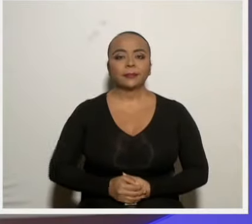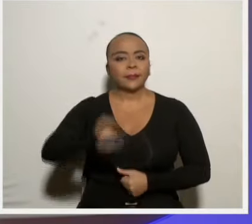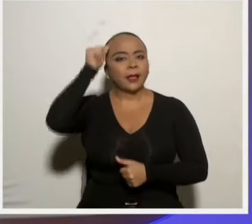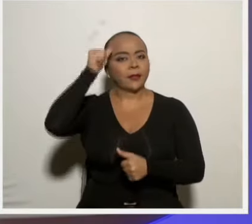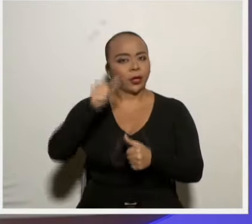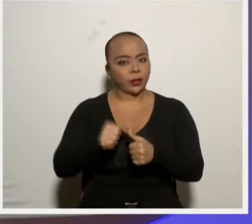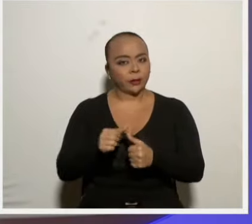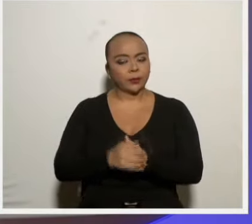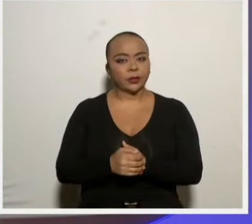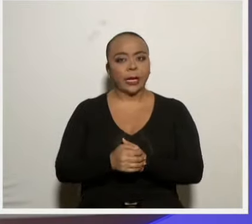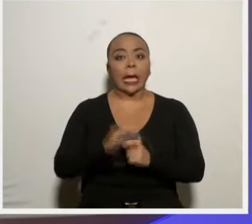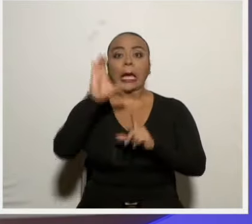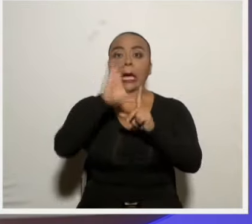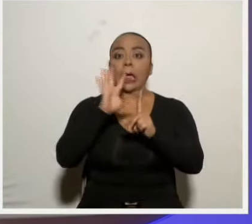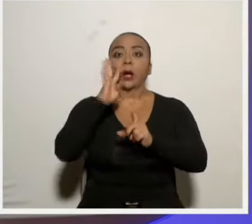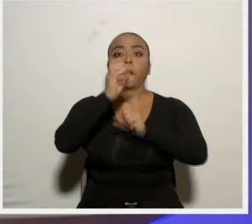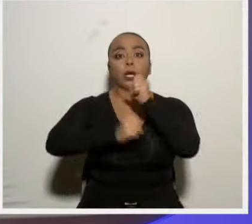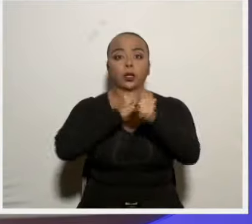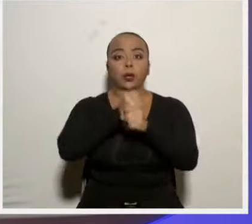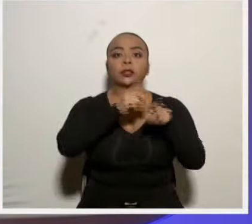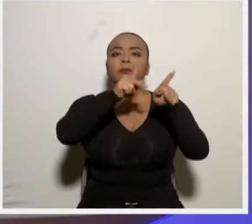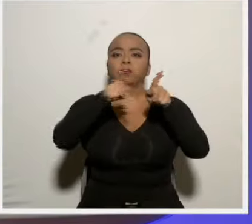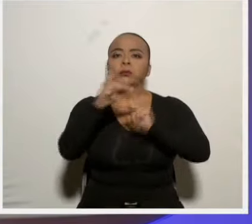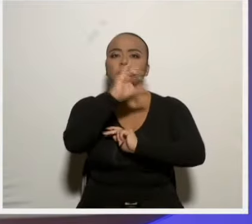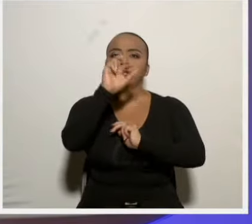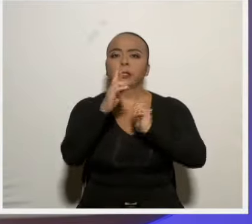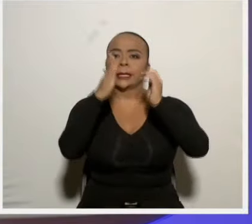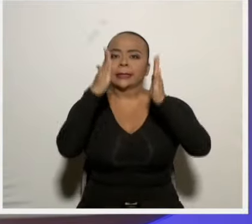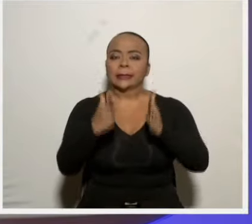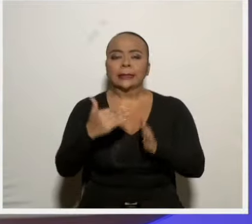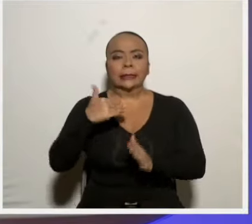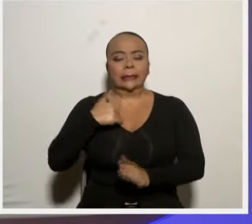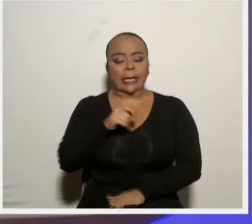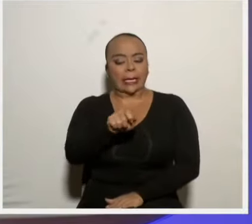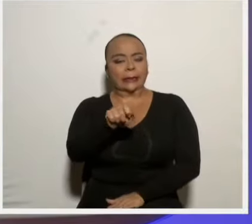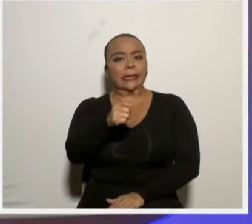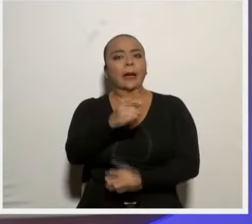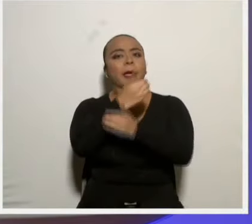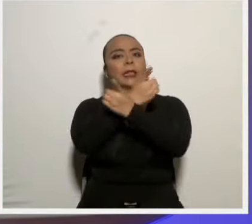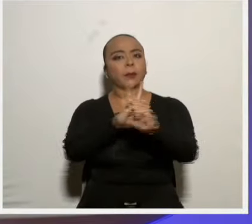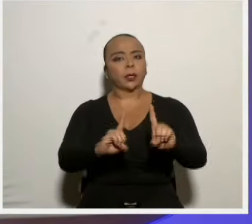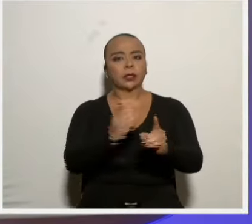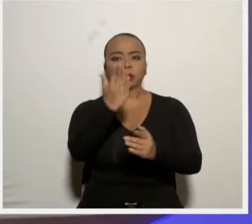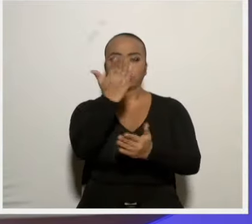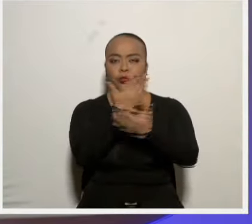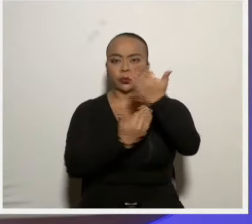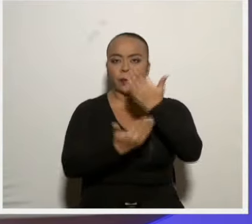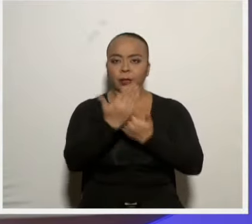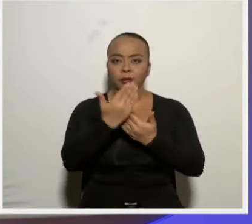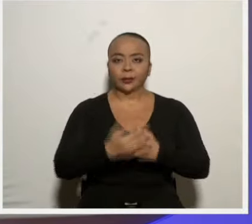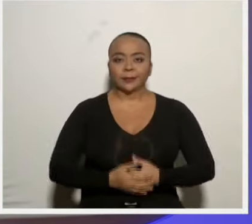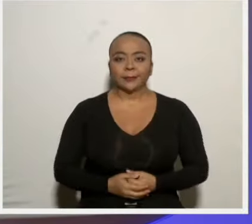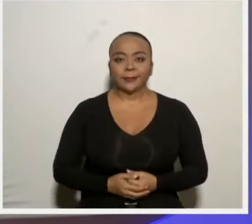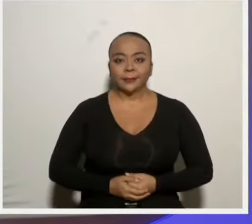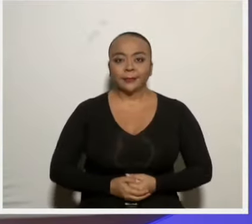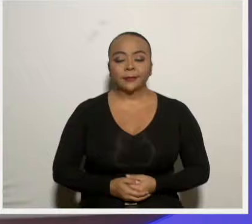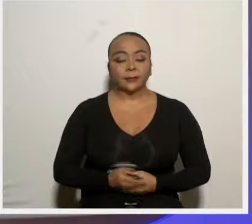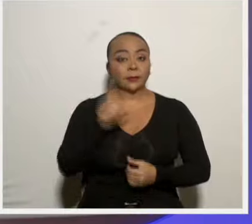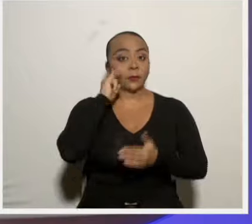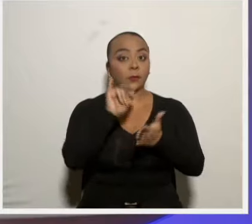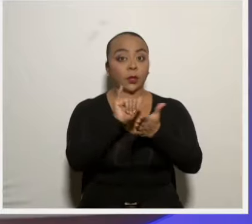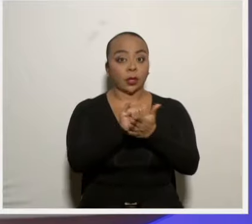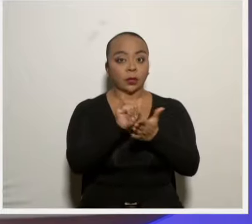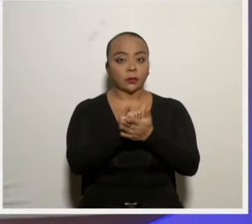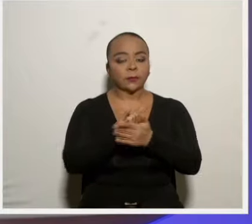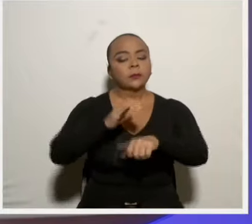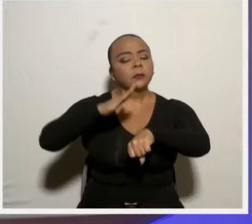Recordemos que cada 4 años la ciudadanía costarricense tiene la llave de la democracia en sus manos. Es precisamente esa la